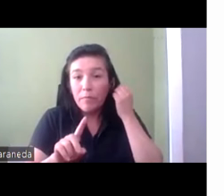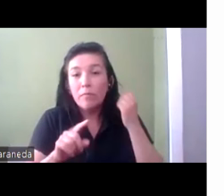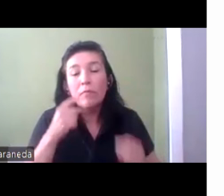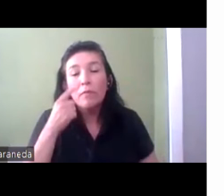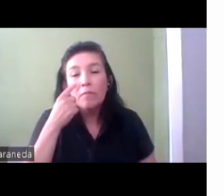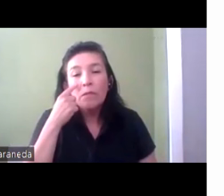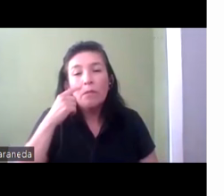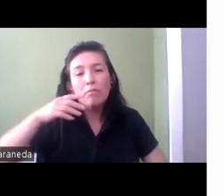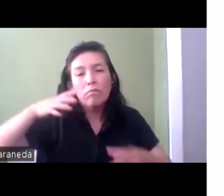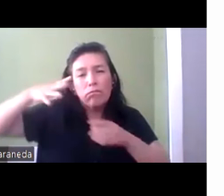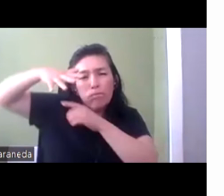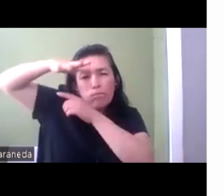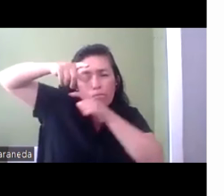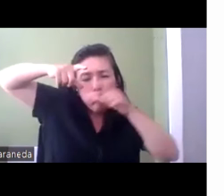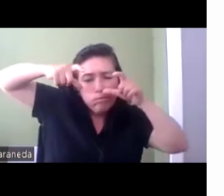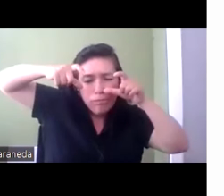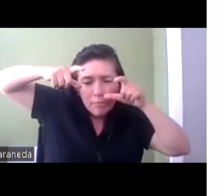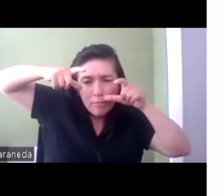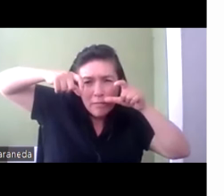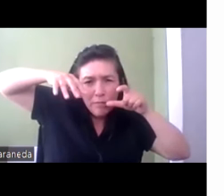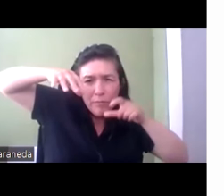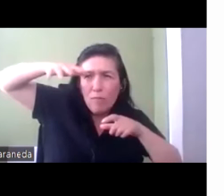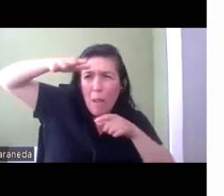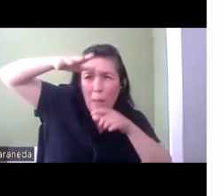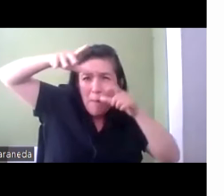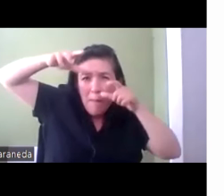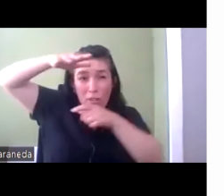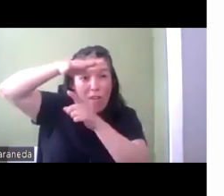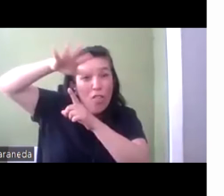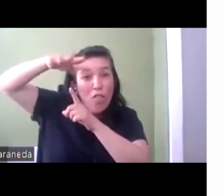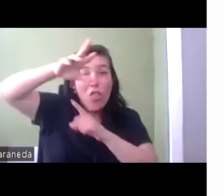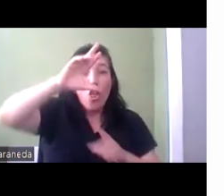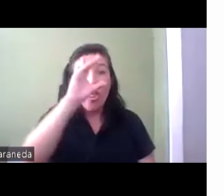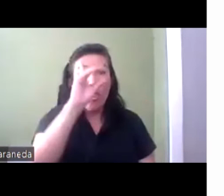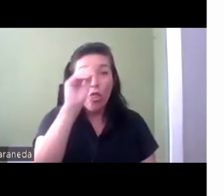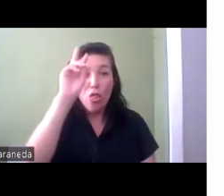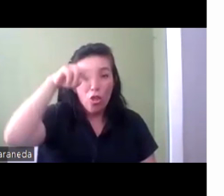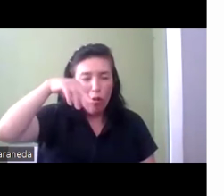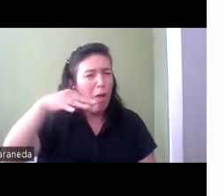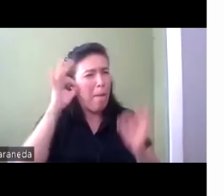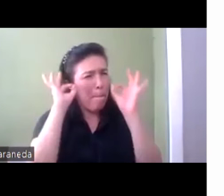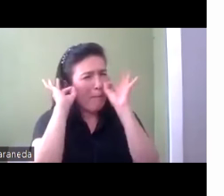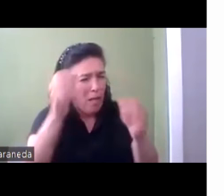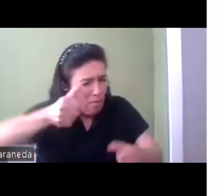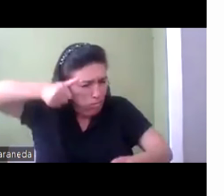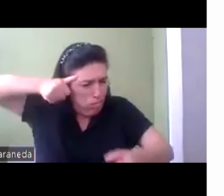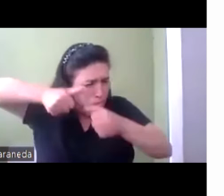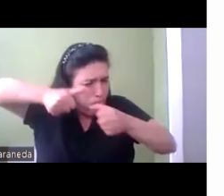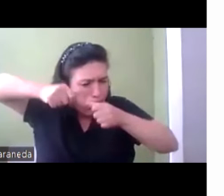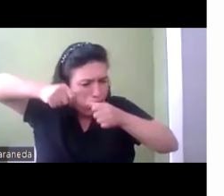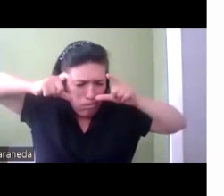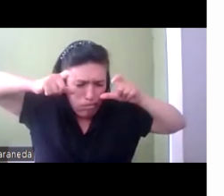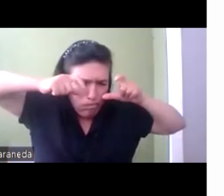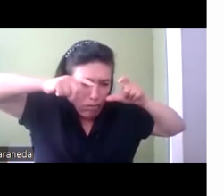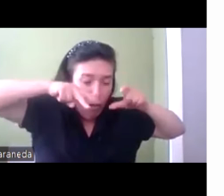muy detallado, porque el dron tiene una precisión muy, muy potente, en donde se pueden evidenciar cosas